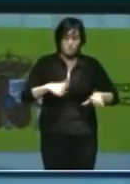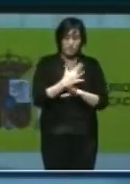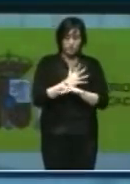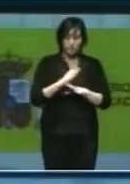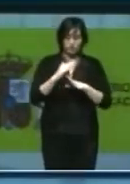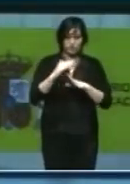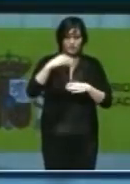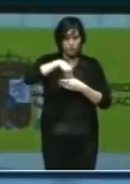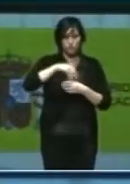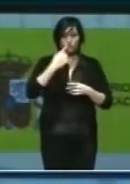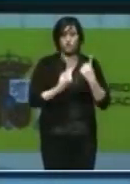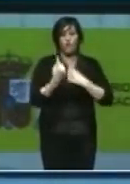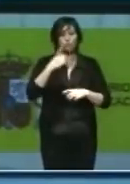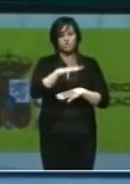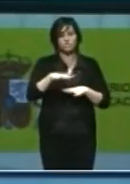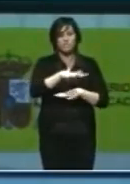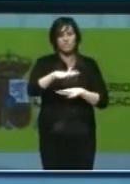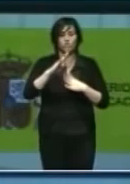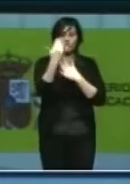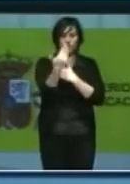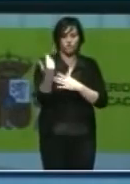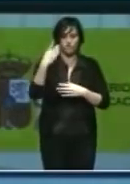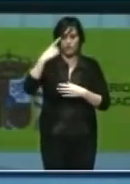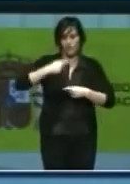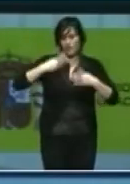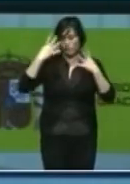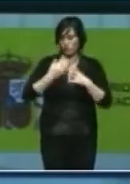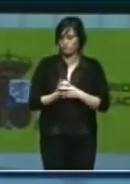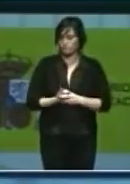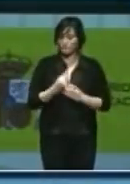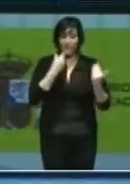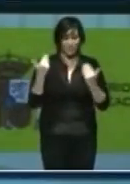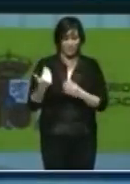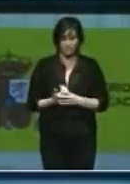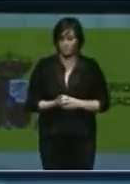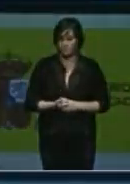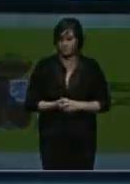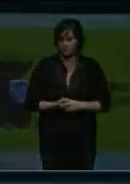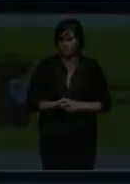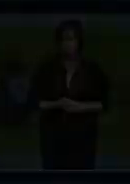también de algunos de los espacios exteriores del edificio. Bien, pues muchas gracias.